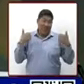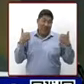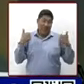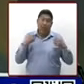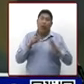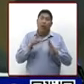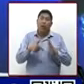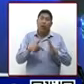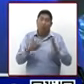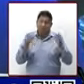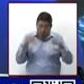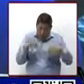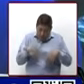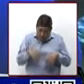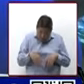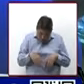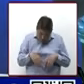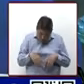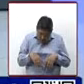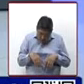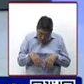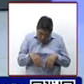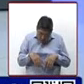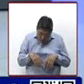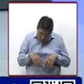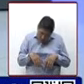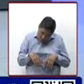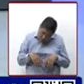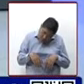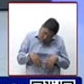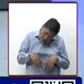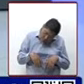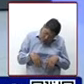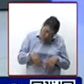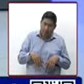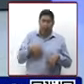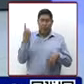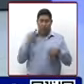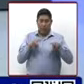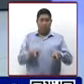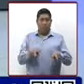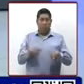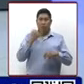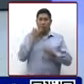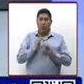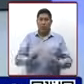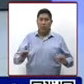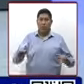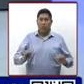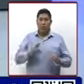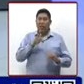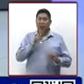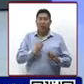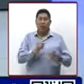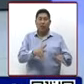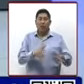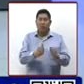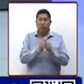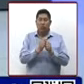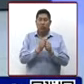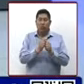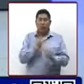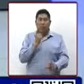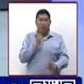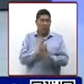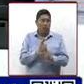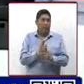pero 4 o 5 años, quizás un poco más. Hay que estar siempre pendientes de nuestros niños, ¿no es cierto? Supuesto. Y saber con quién los vas a dejar.